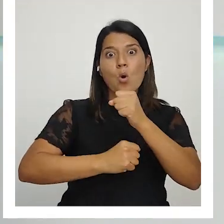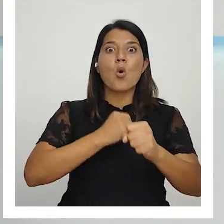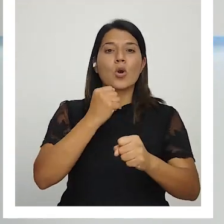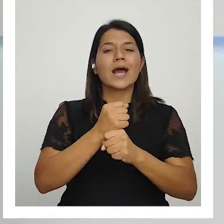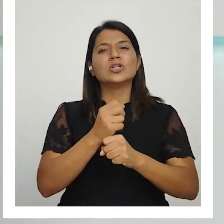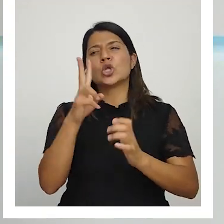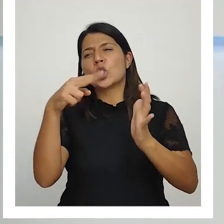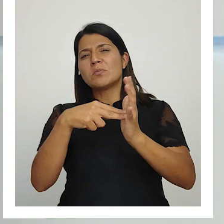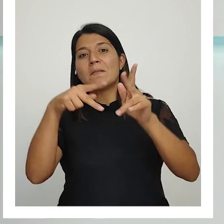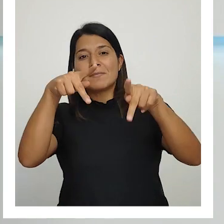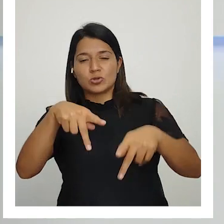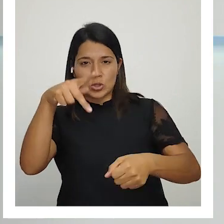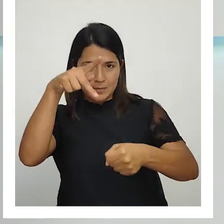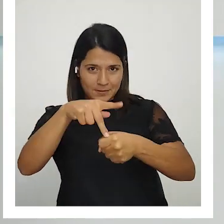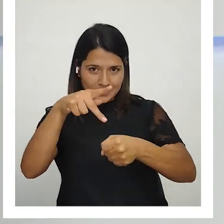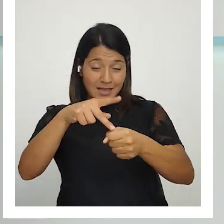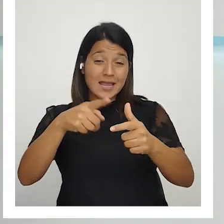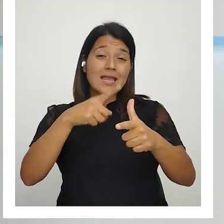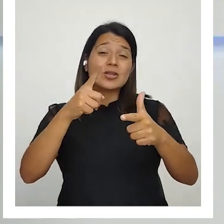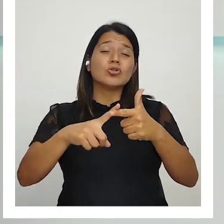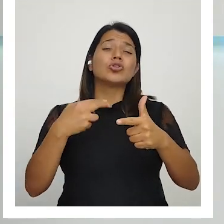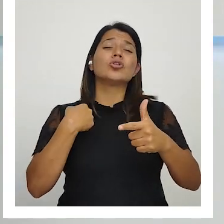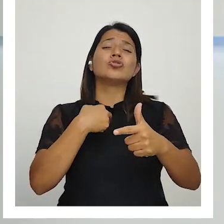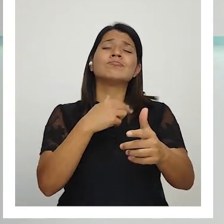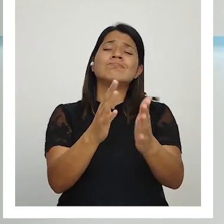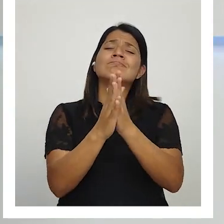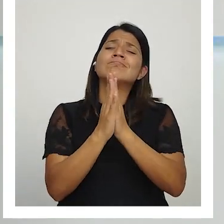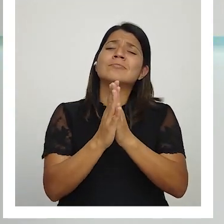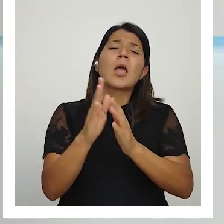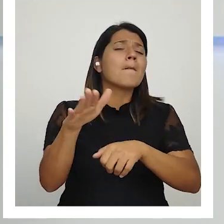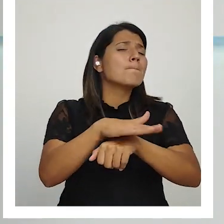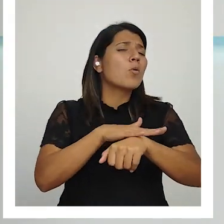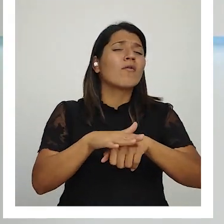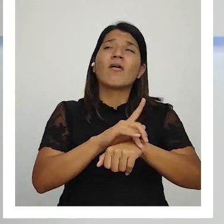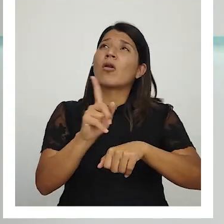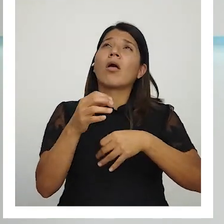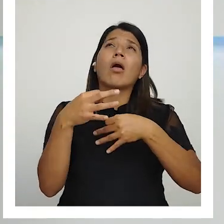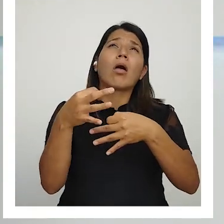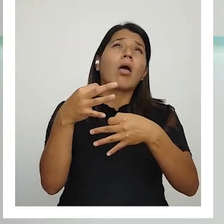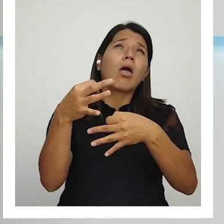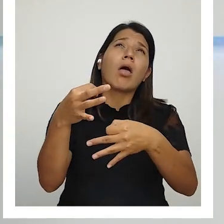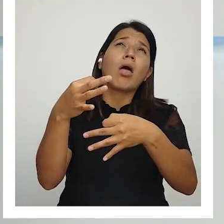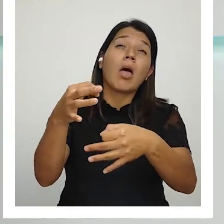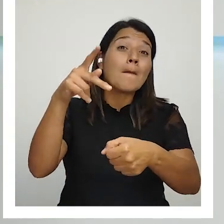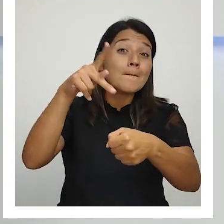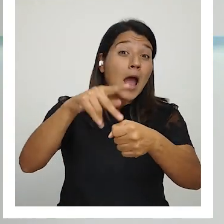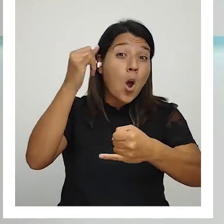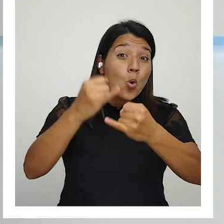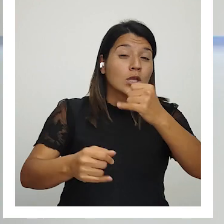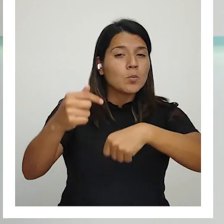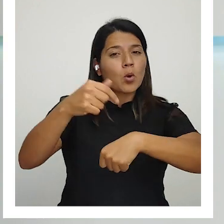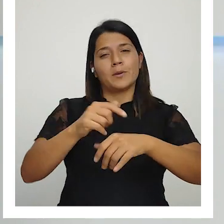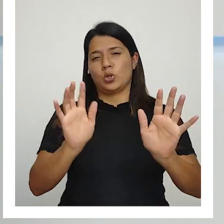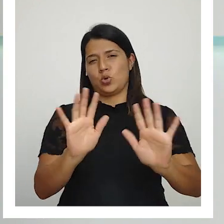a las personas es, por favor, no lo dejen para última hora. Esto es muy importante. Traten de mandarlo al